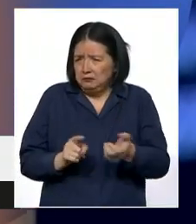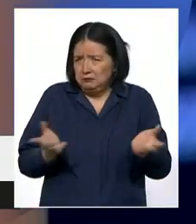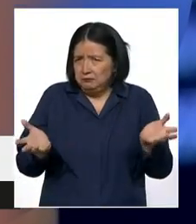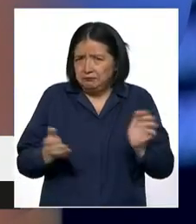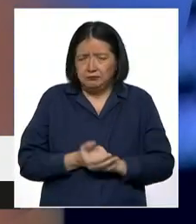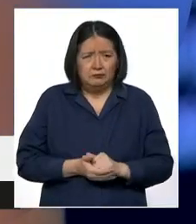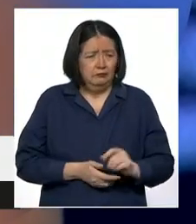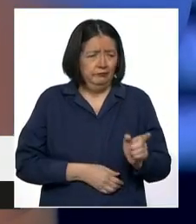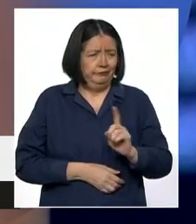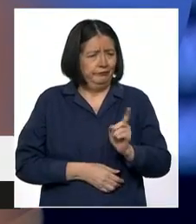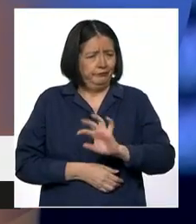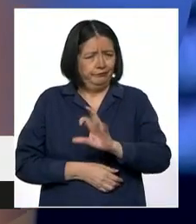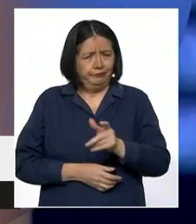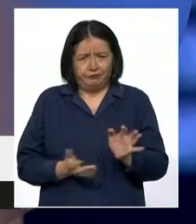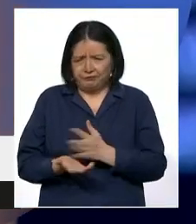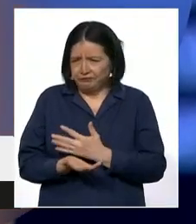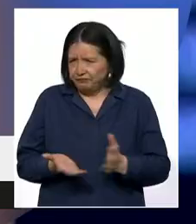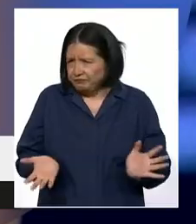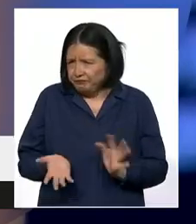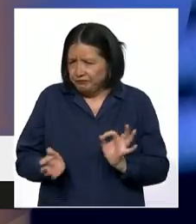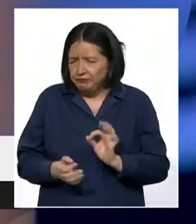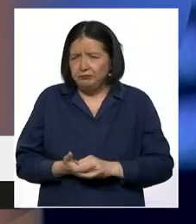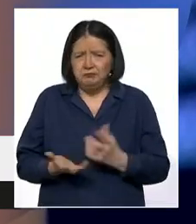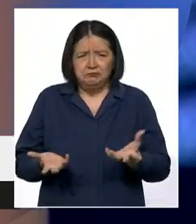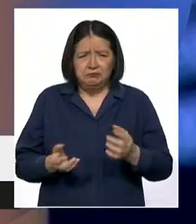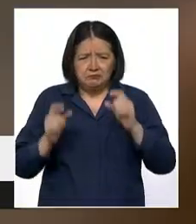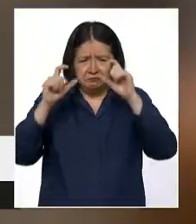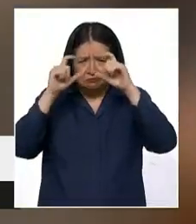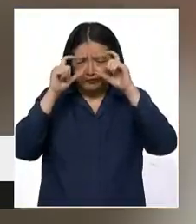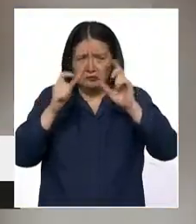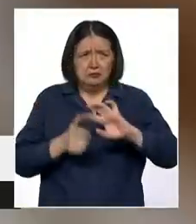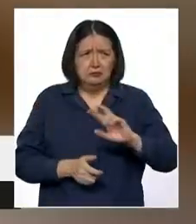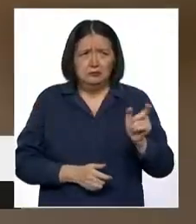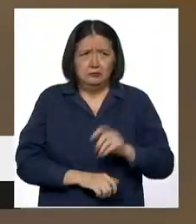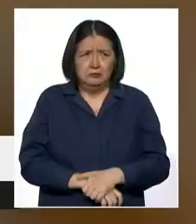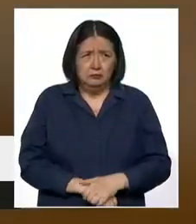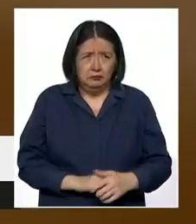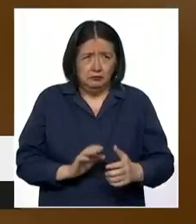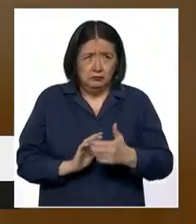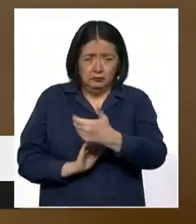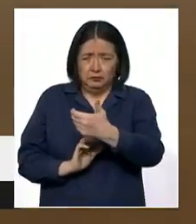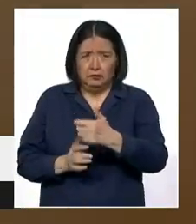se trataría de un robo, pues solo se llevaron unos lentes de sol. ¡Aló!